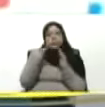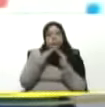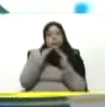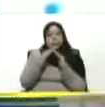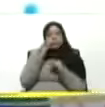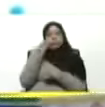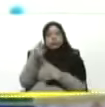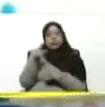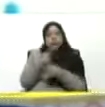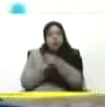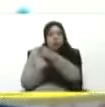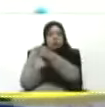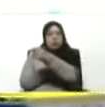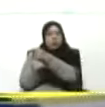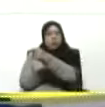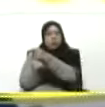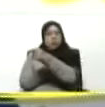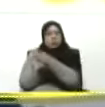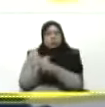¿Dónde está tu hermano?